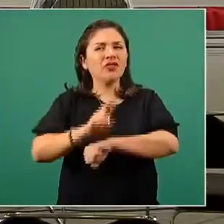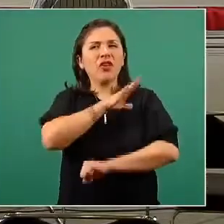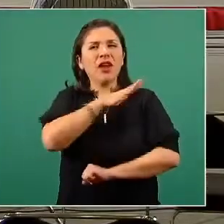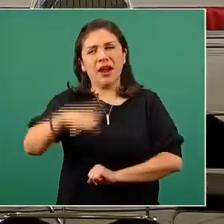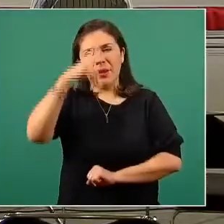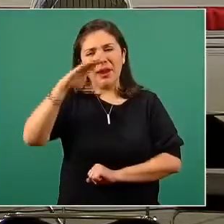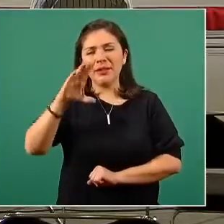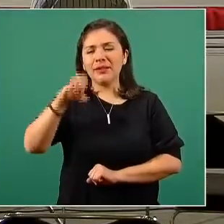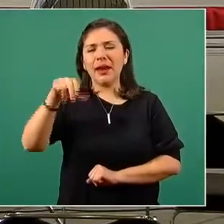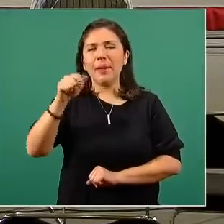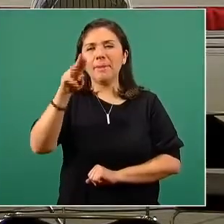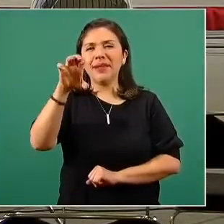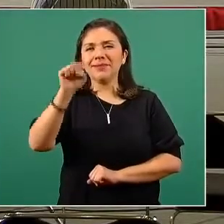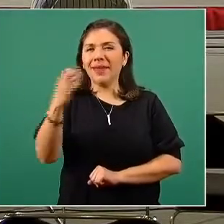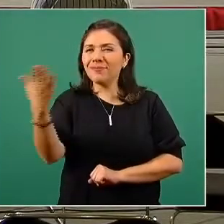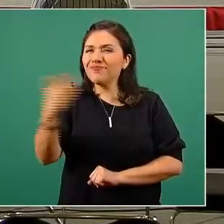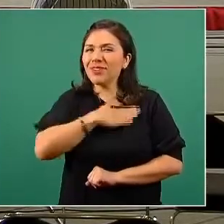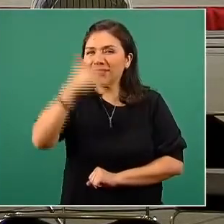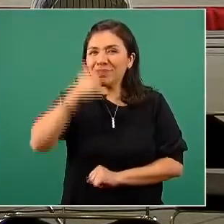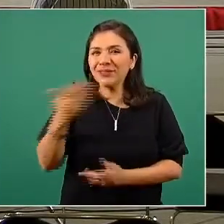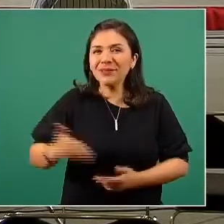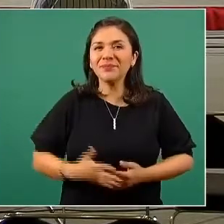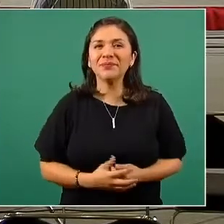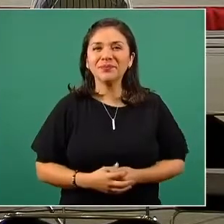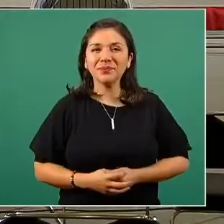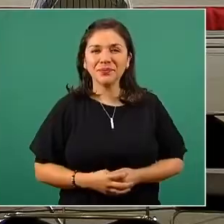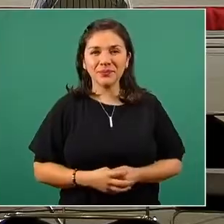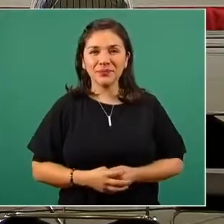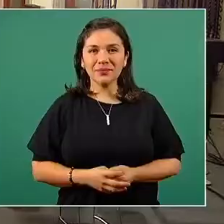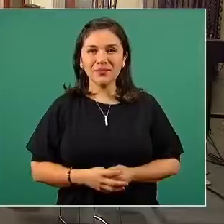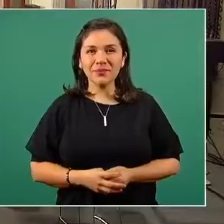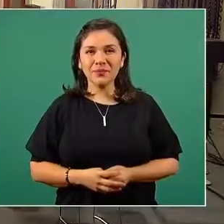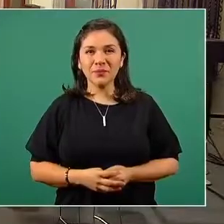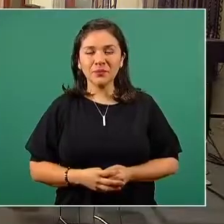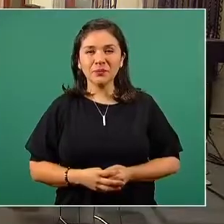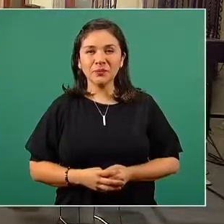de Senaprese. Doctor Ruy, muy buenas noches.